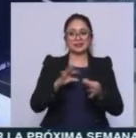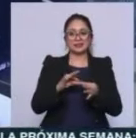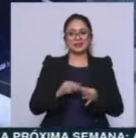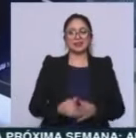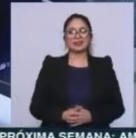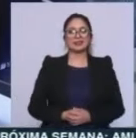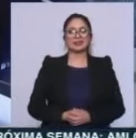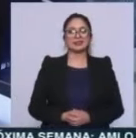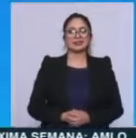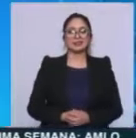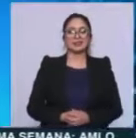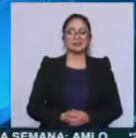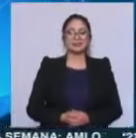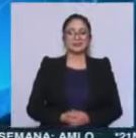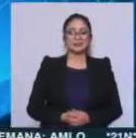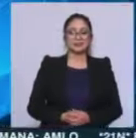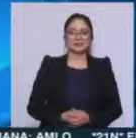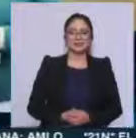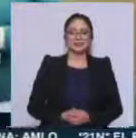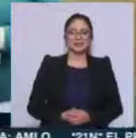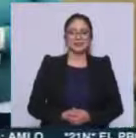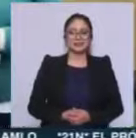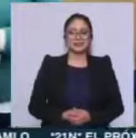Vamos a ver. Yo sigo comiéndola.